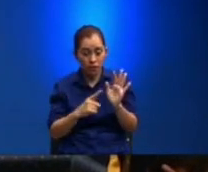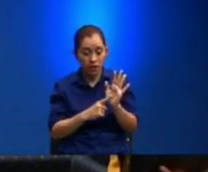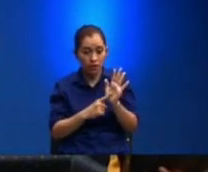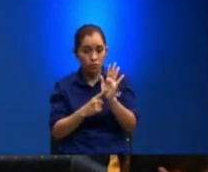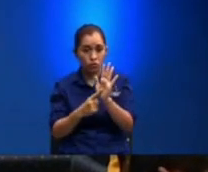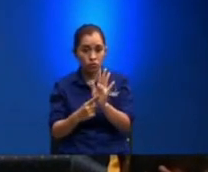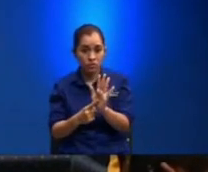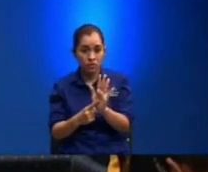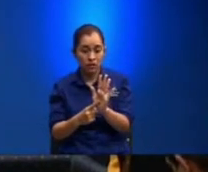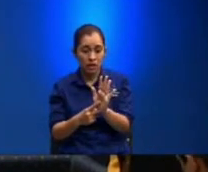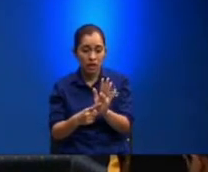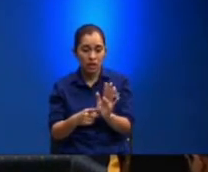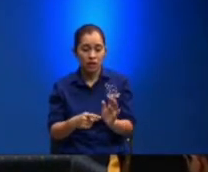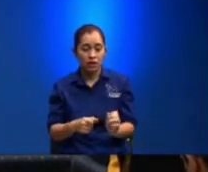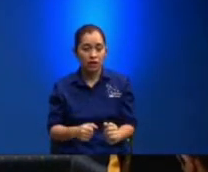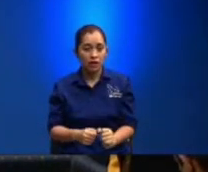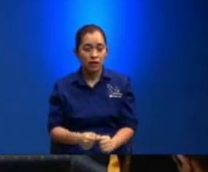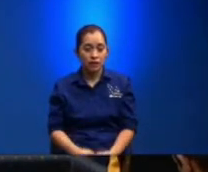es